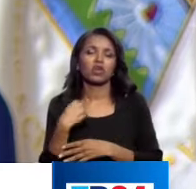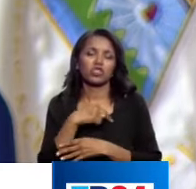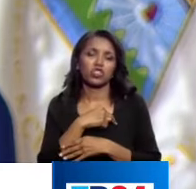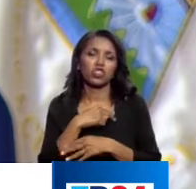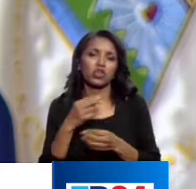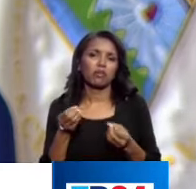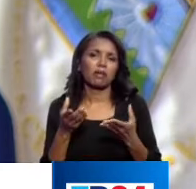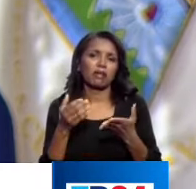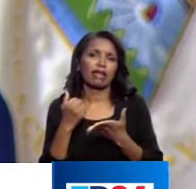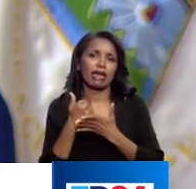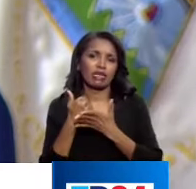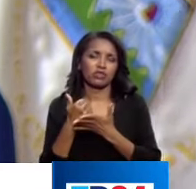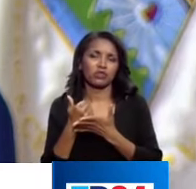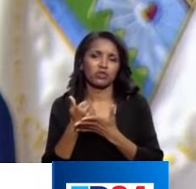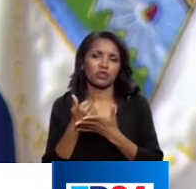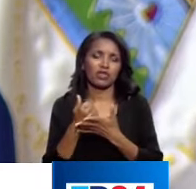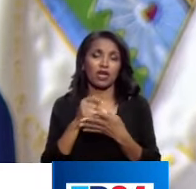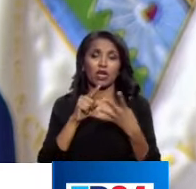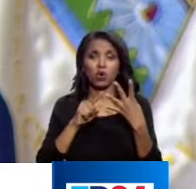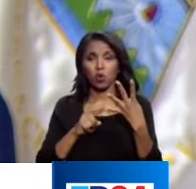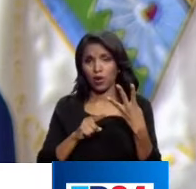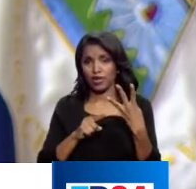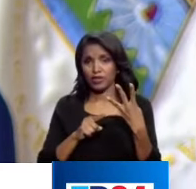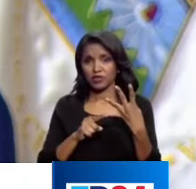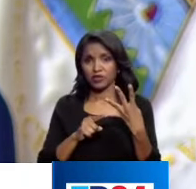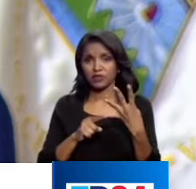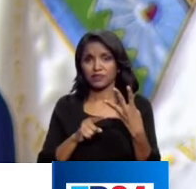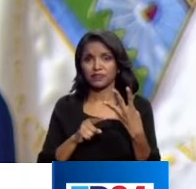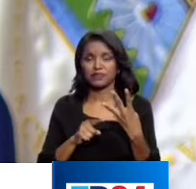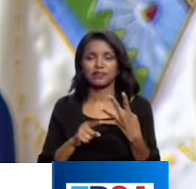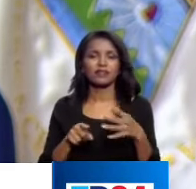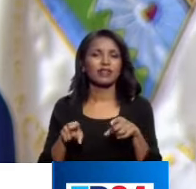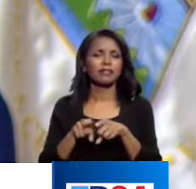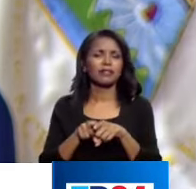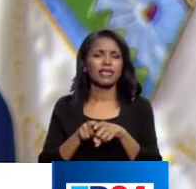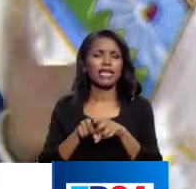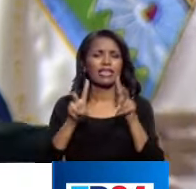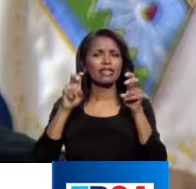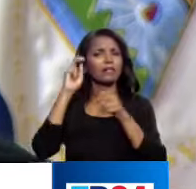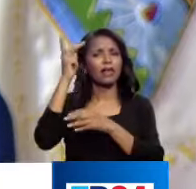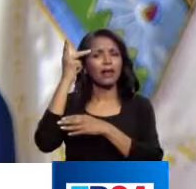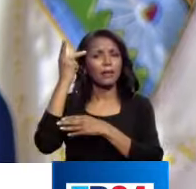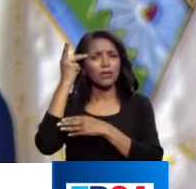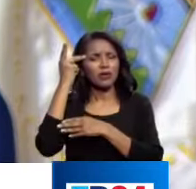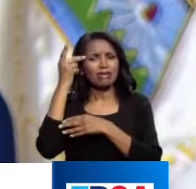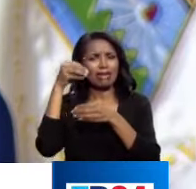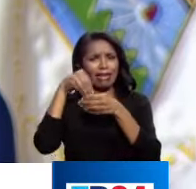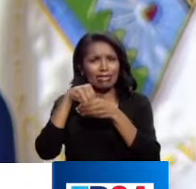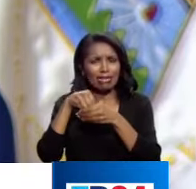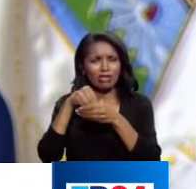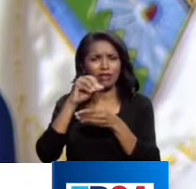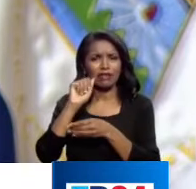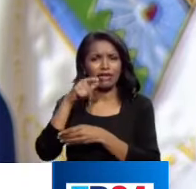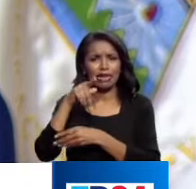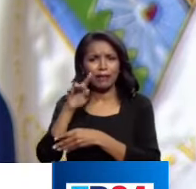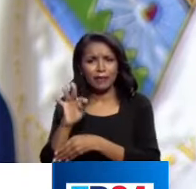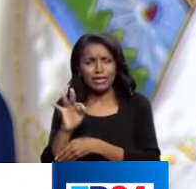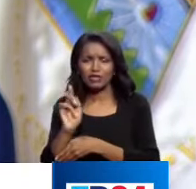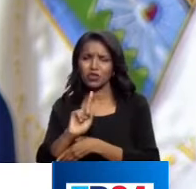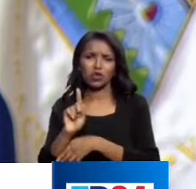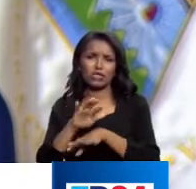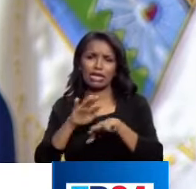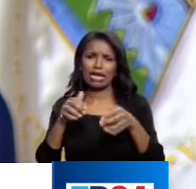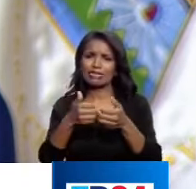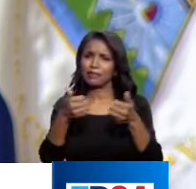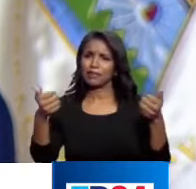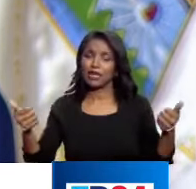con más recursos para ser capacitados. Número 4, sacar la política partidista nuevamente de la Autoridad de Turismo de Panamá.